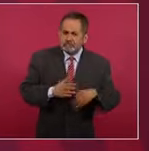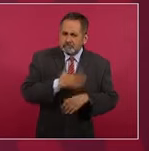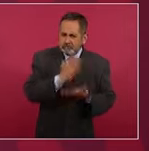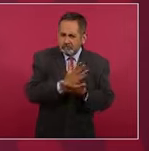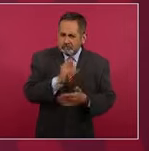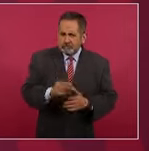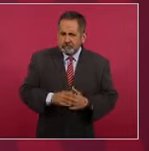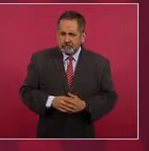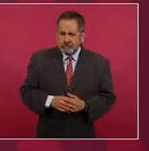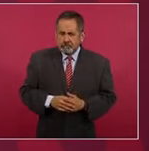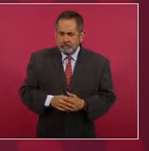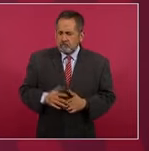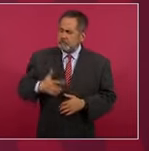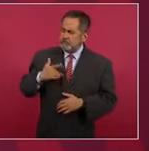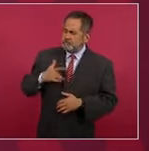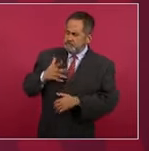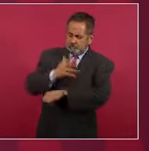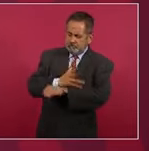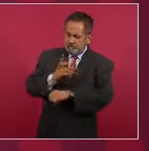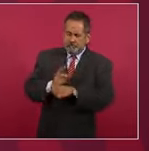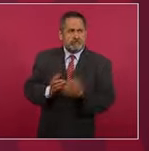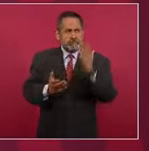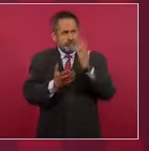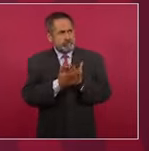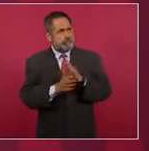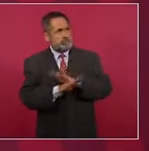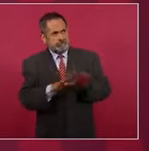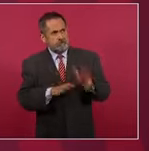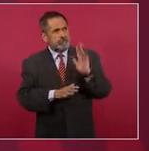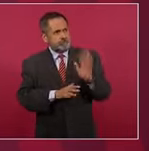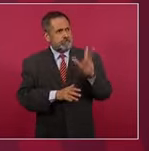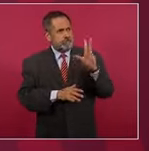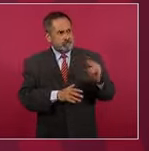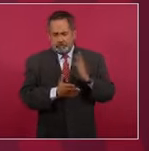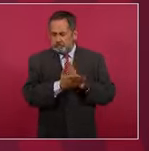Es un acto de honestidad,